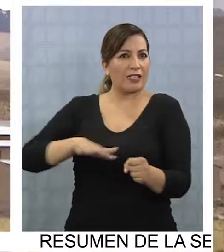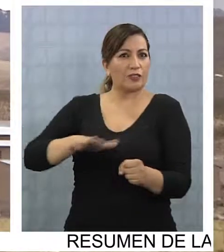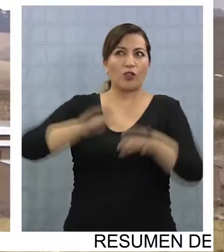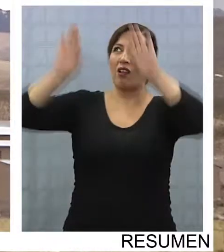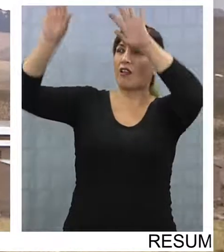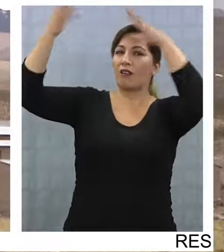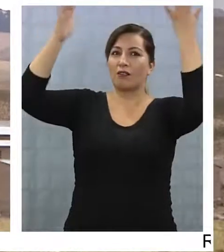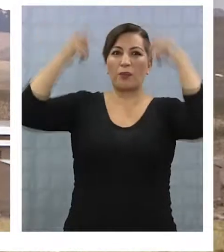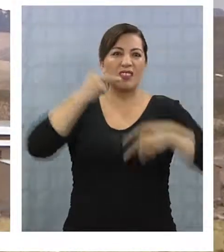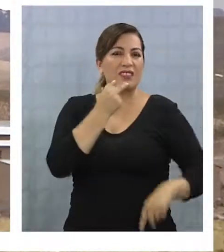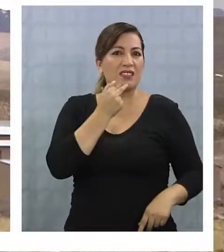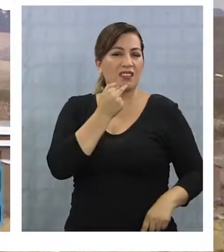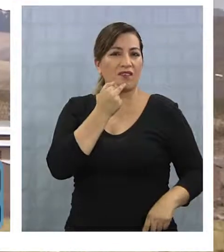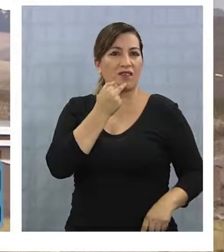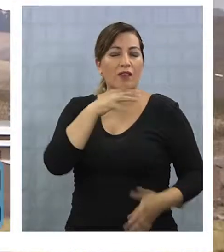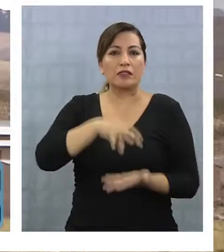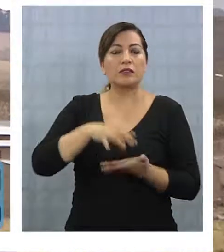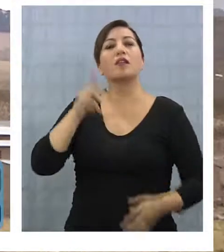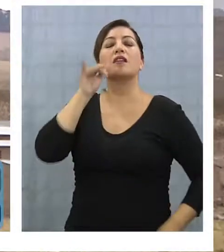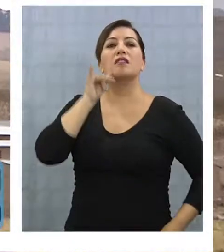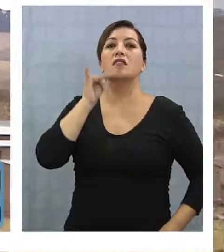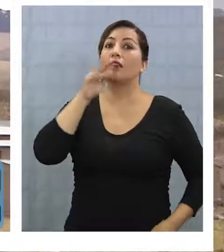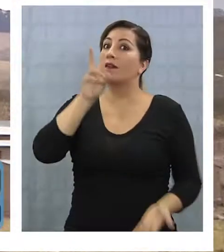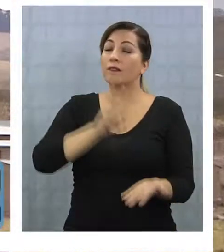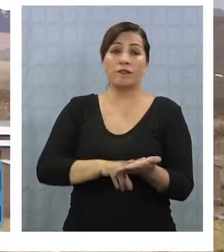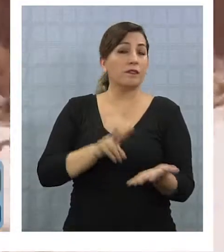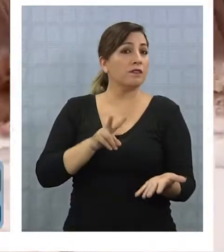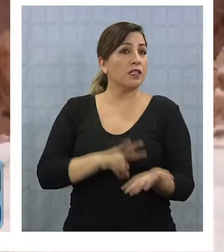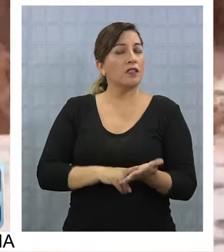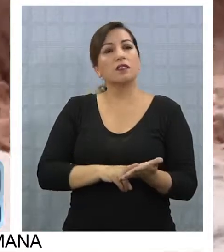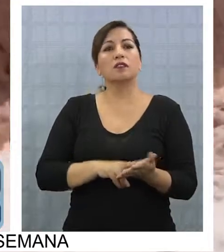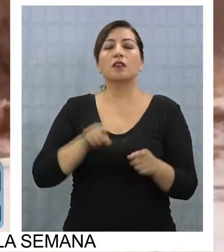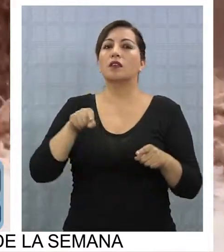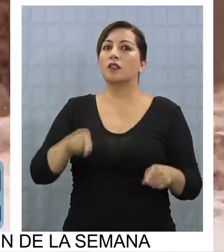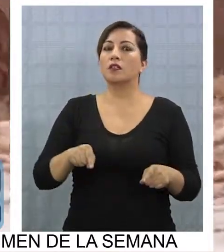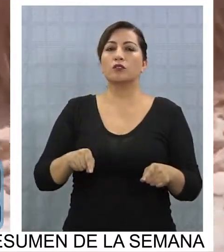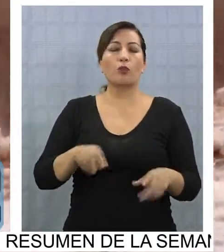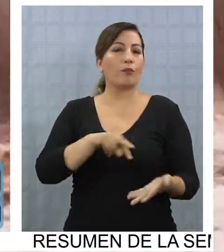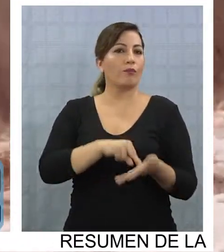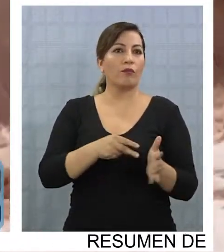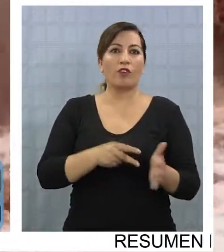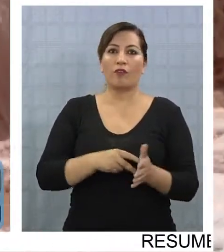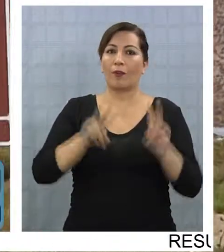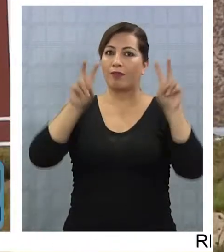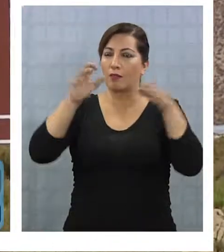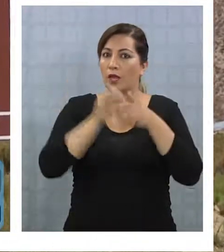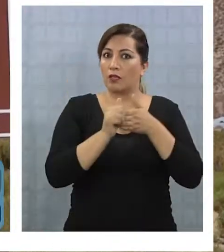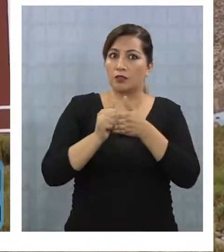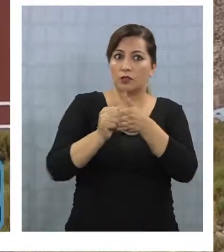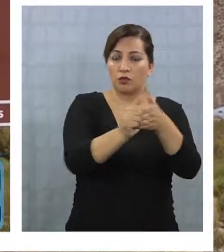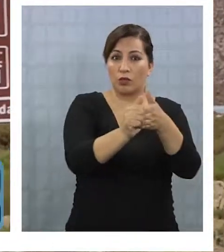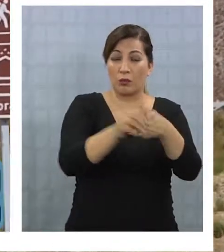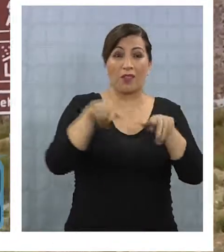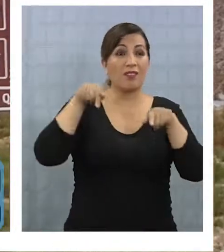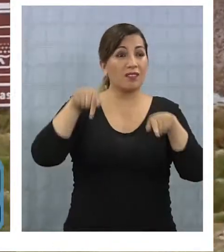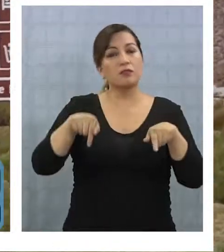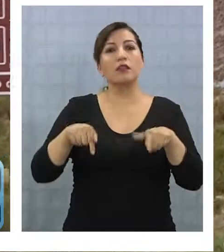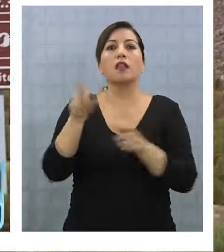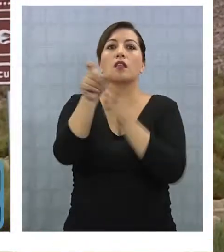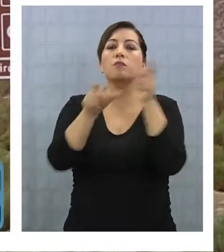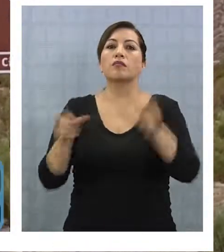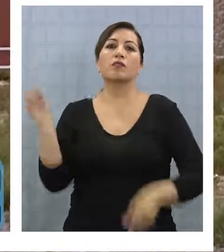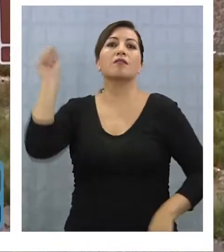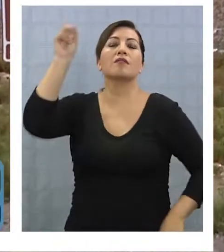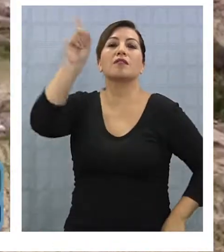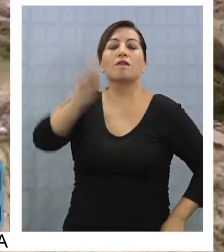La situación climática que se ha dado en nuestra región definitivamente ha tenido una gran repercusión en el turismo, sobre todo